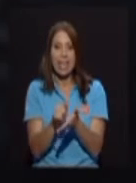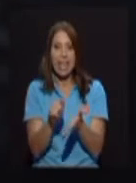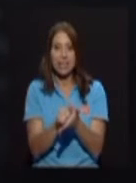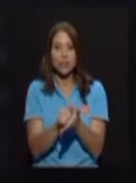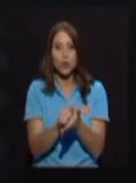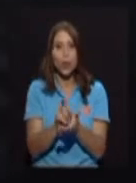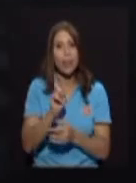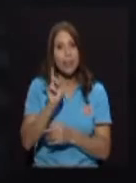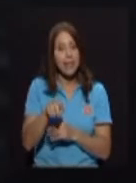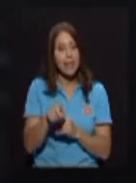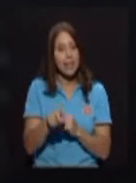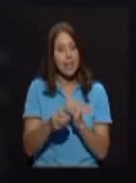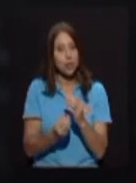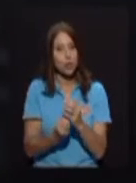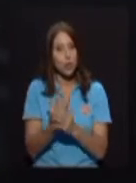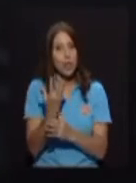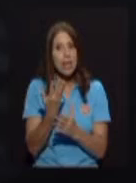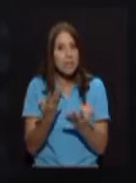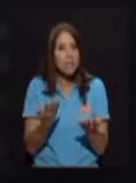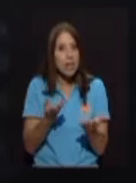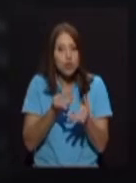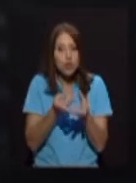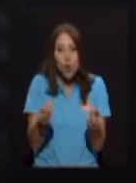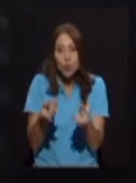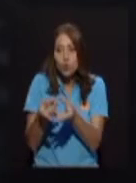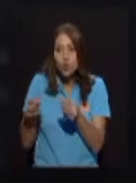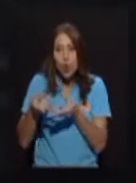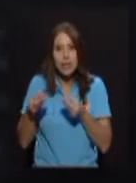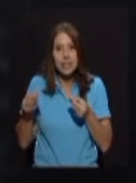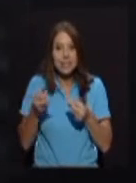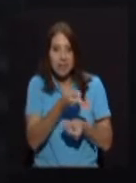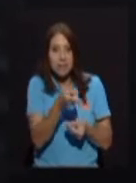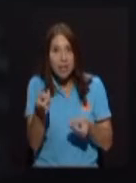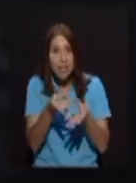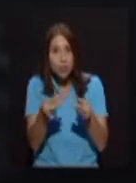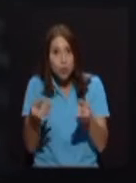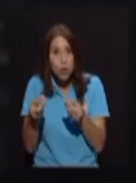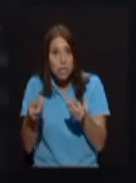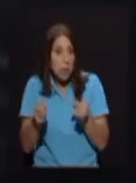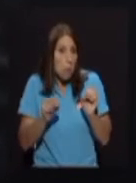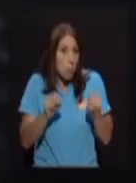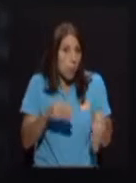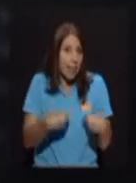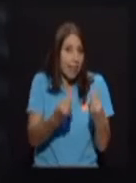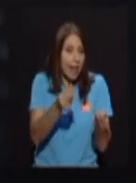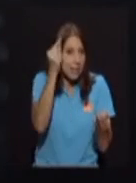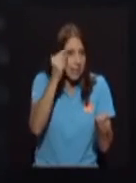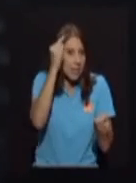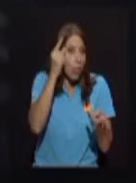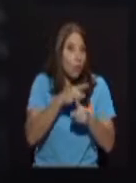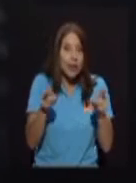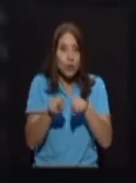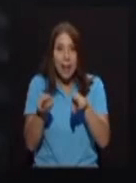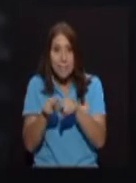van a tener que surgir una serie de soluciones, y esas soluciones, por un lado, las puede proveer el Estado, pero también